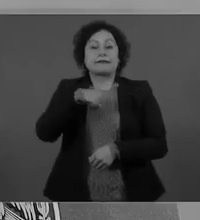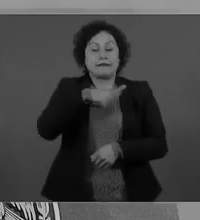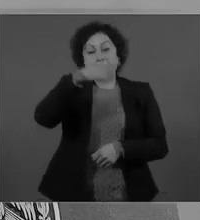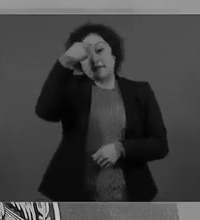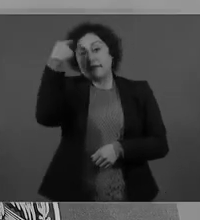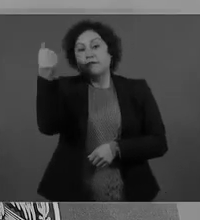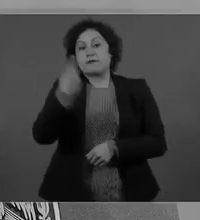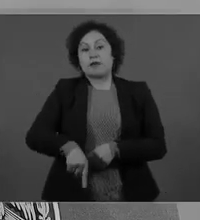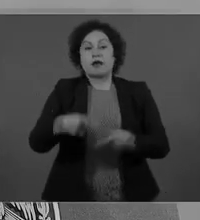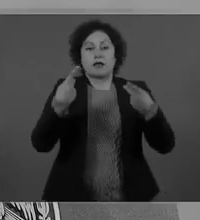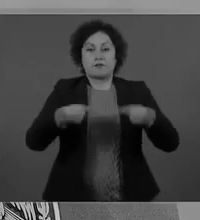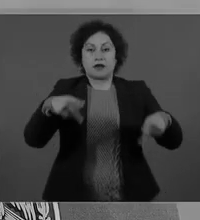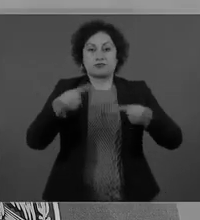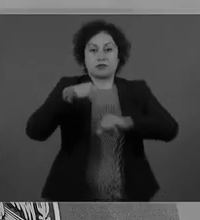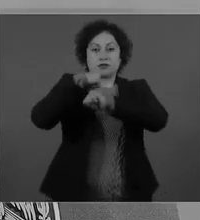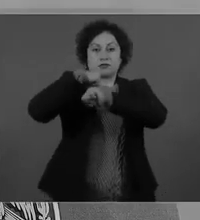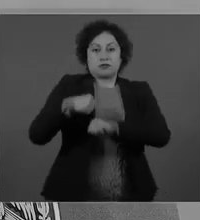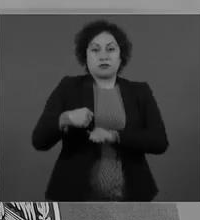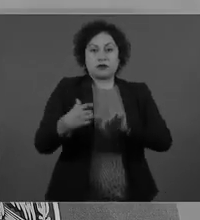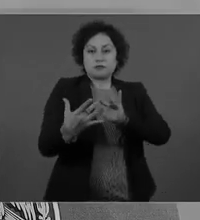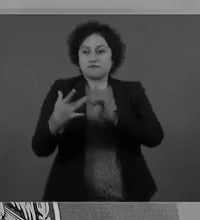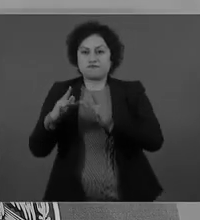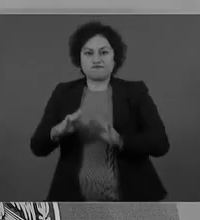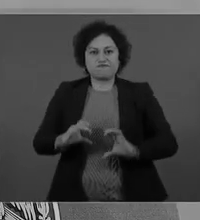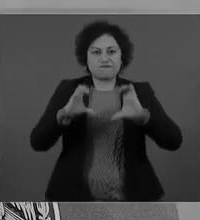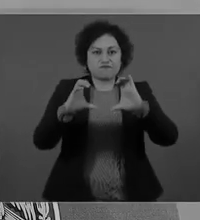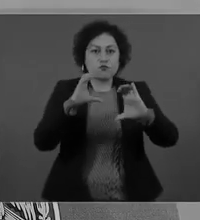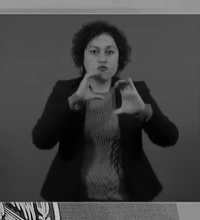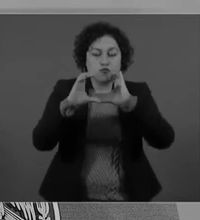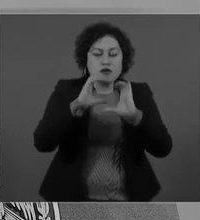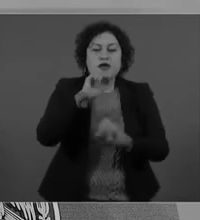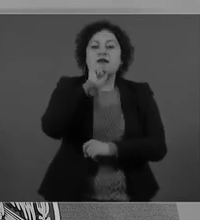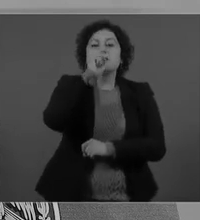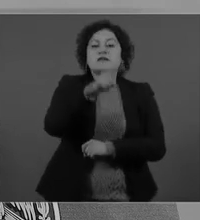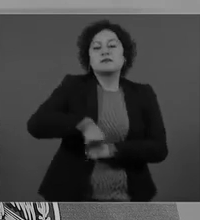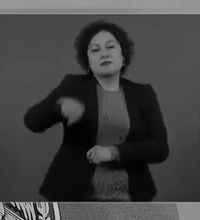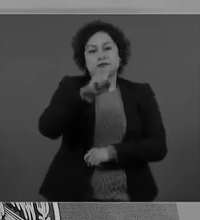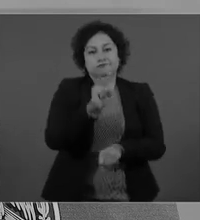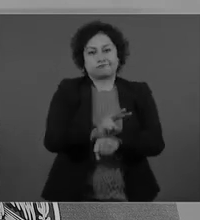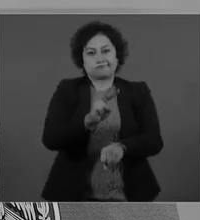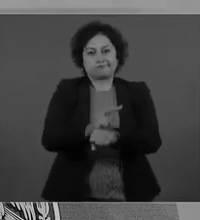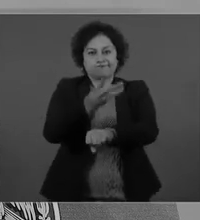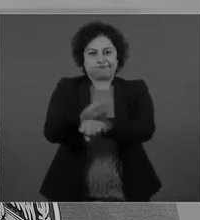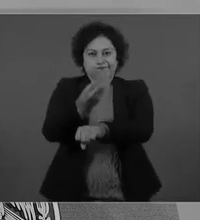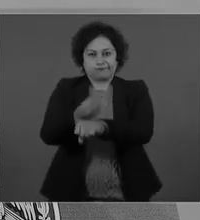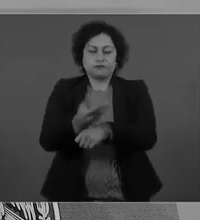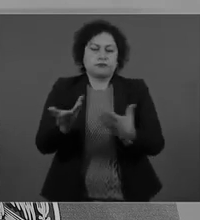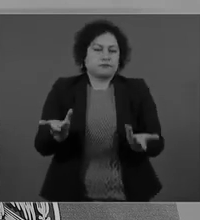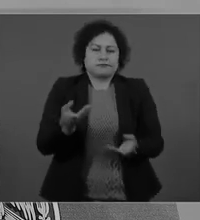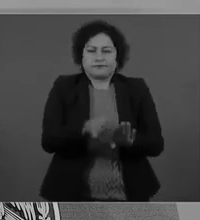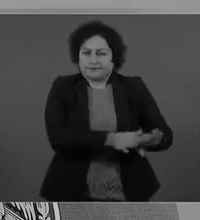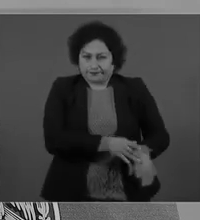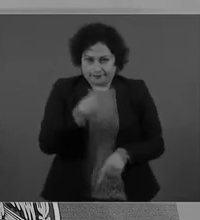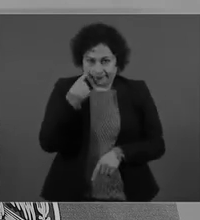la comunicación constante, pero también para tareas de mantenimiento y prevención. ¿Cómo funciona? Imagínense